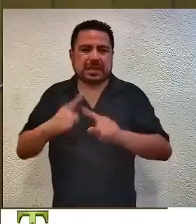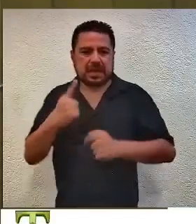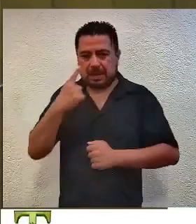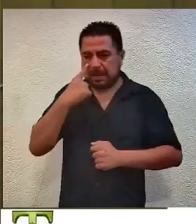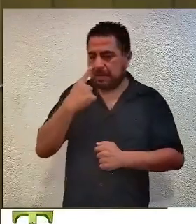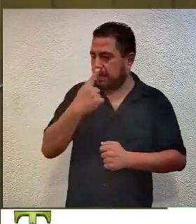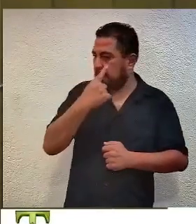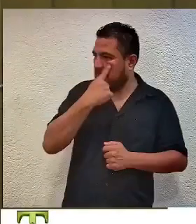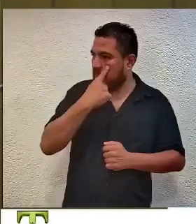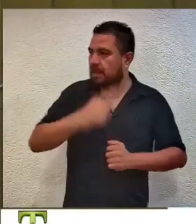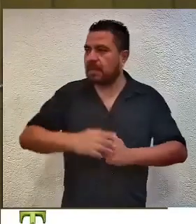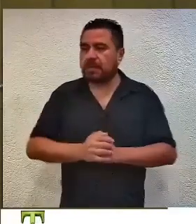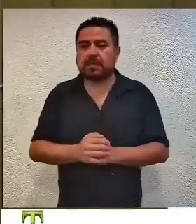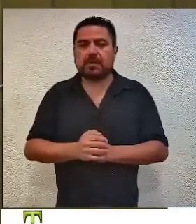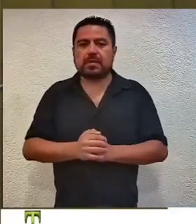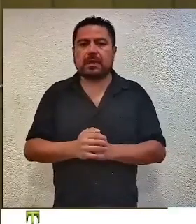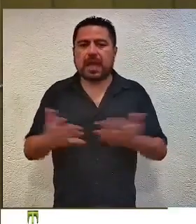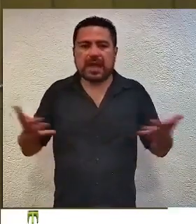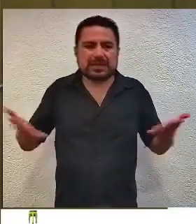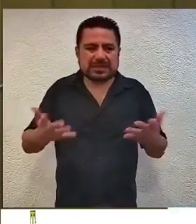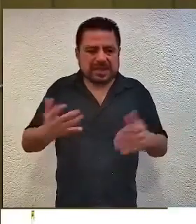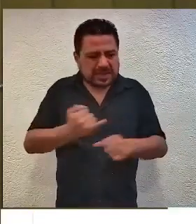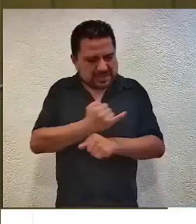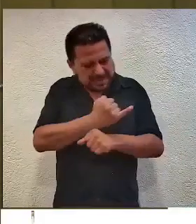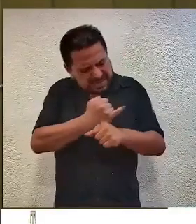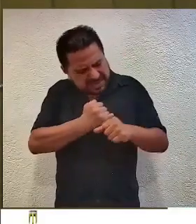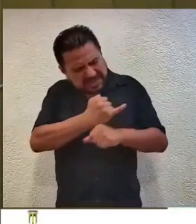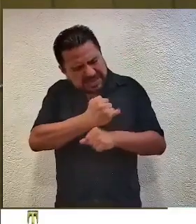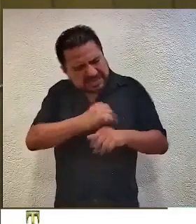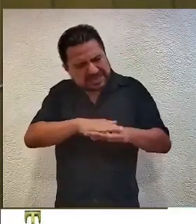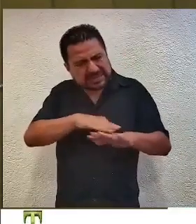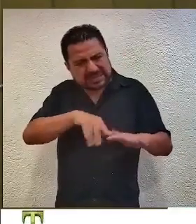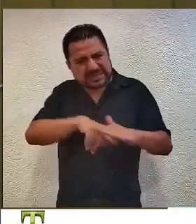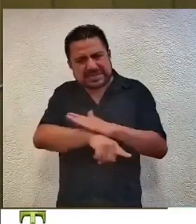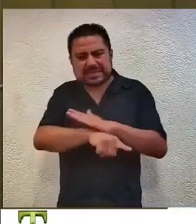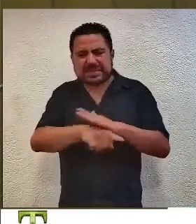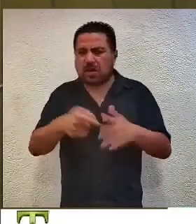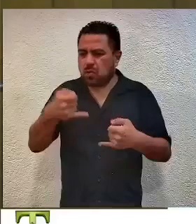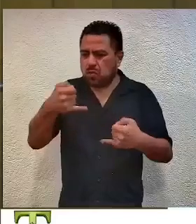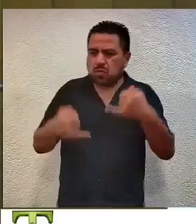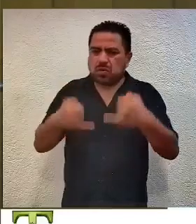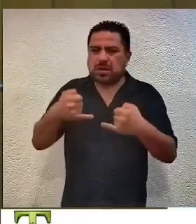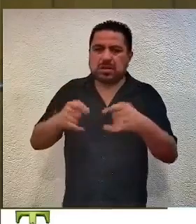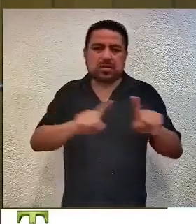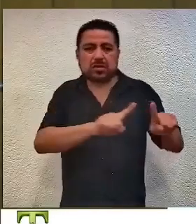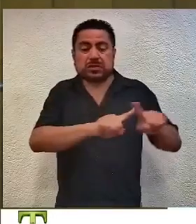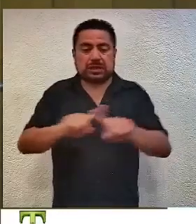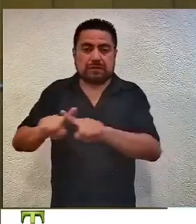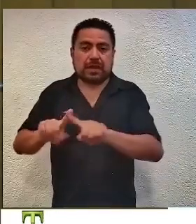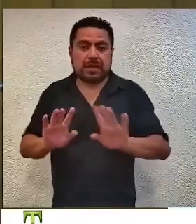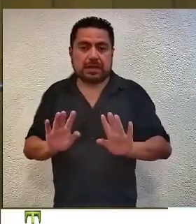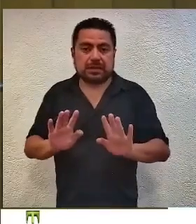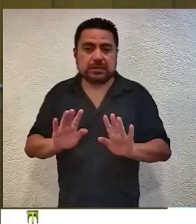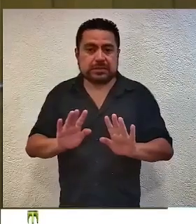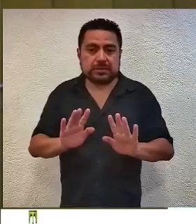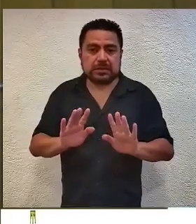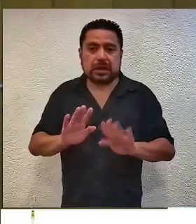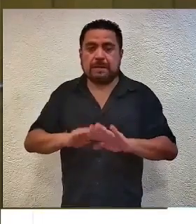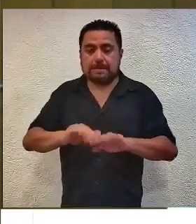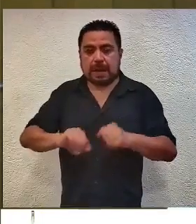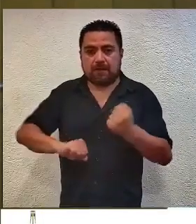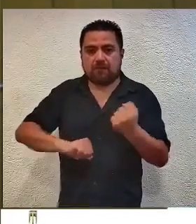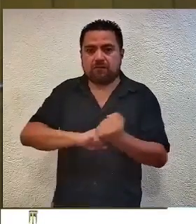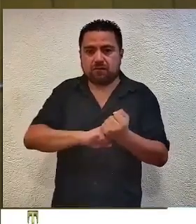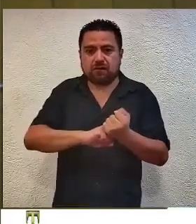perspectivas, a hacer análisis de estudios jurídicos diferentes, fortalece